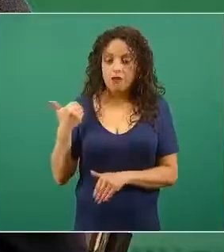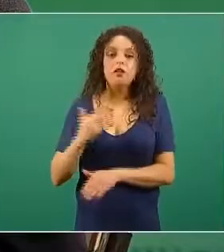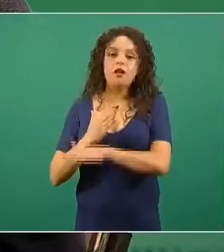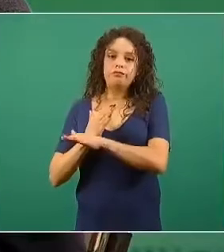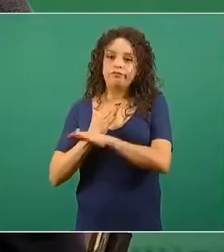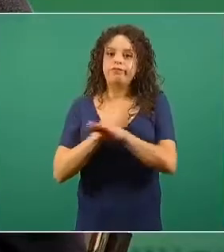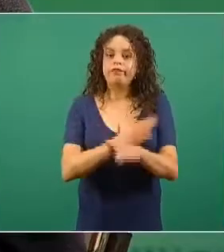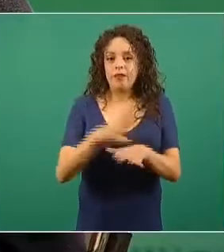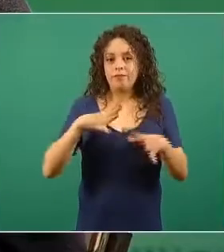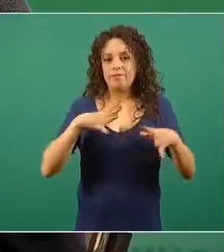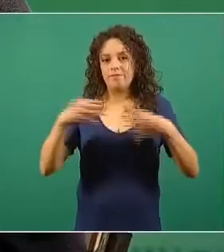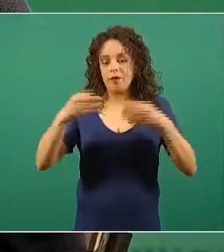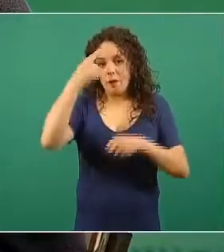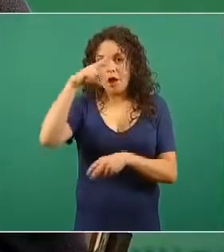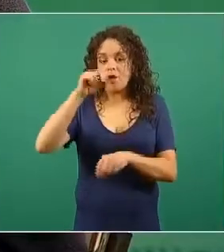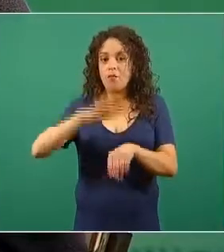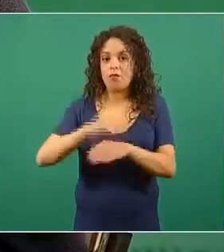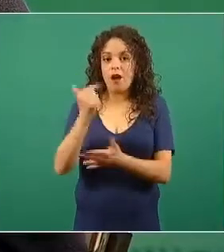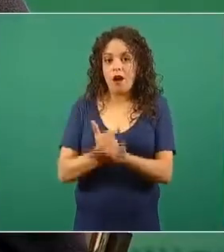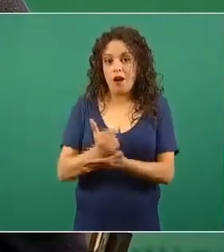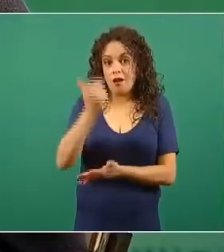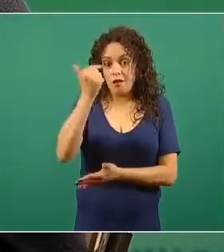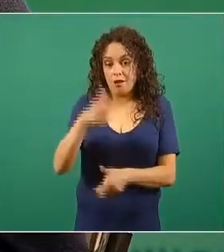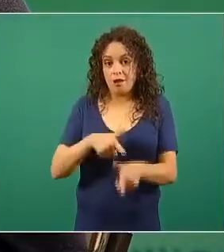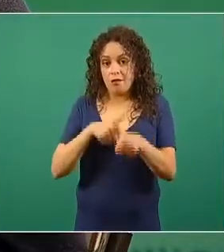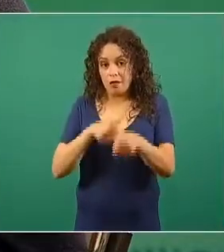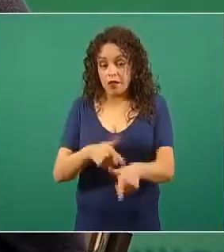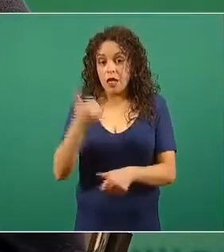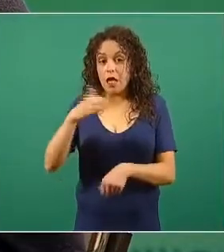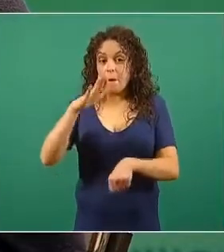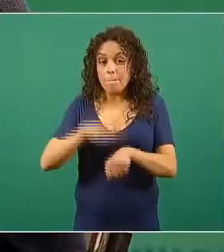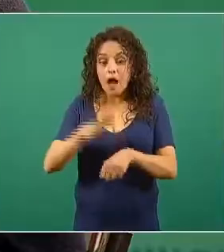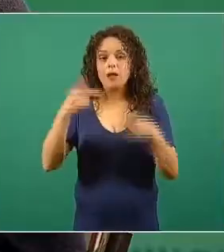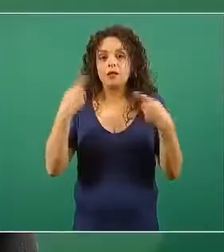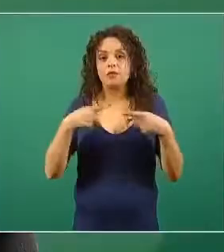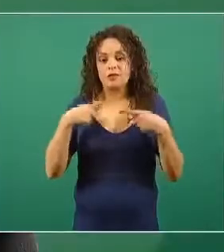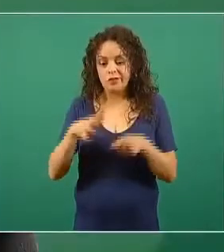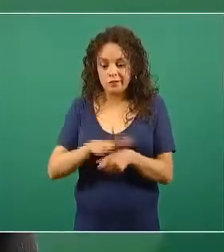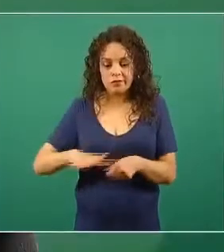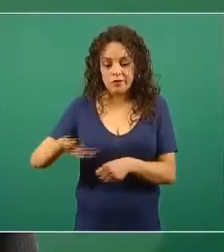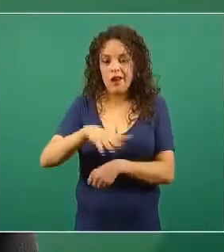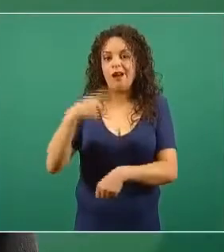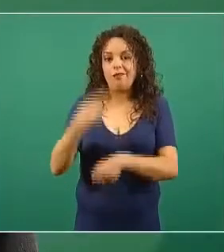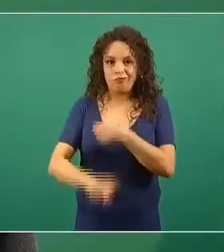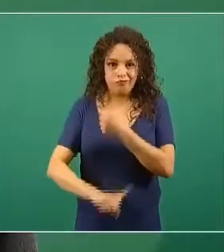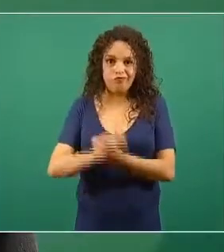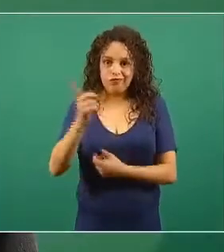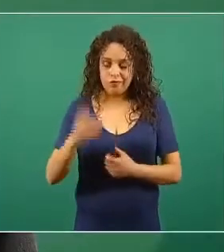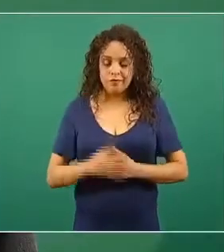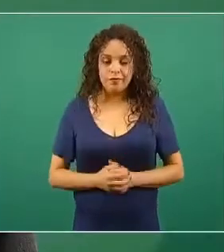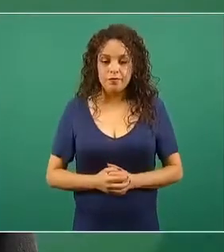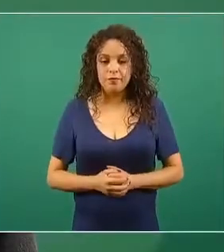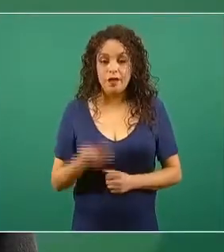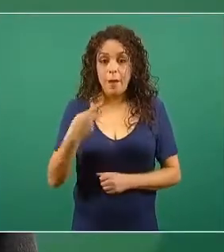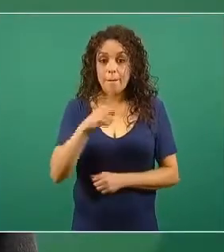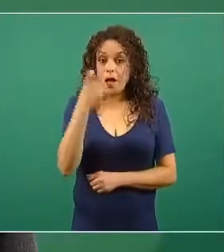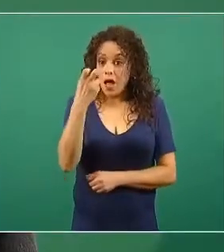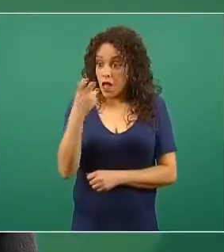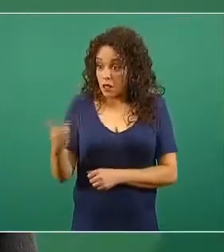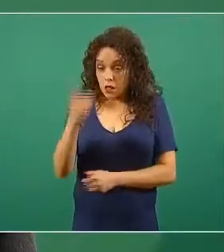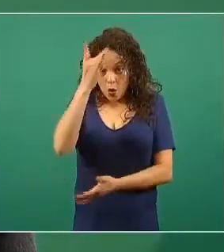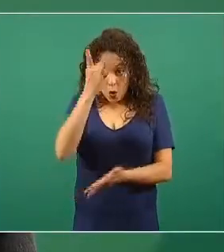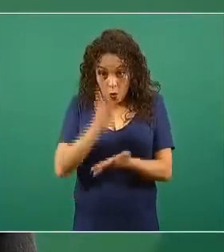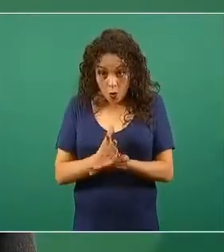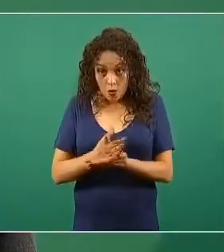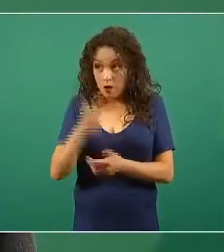y complicaciones, sobre todo en las poblaciones de riesgo. Pero es importante recalcar que no es la única medida que ellos